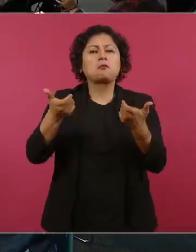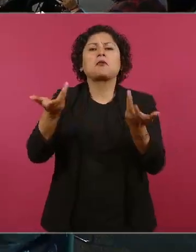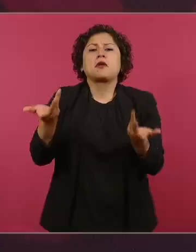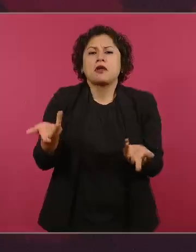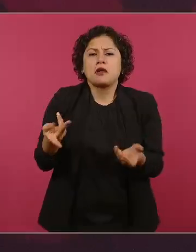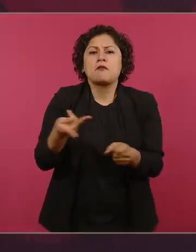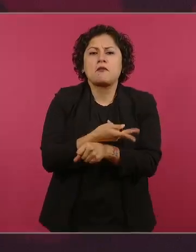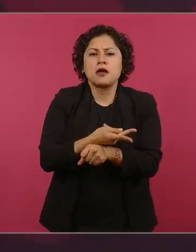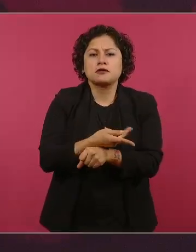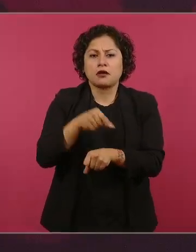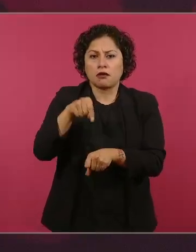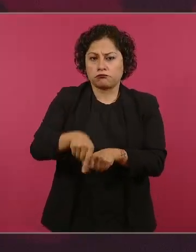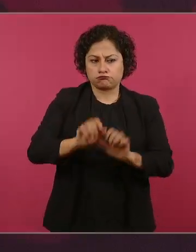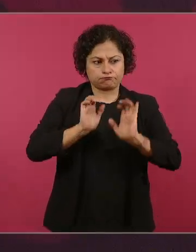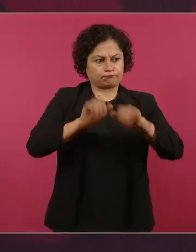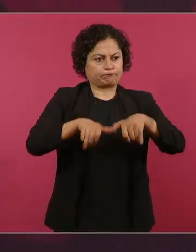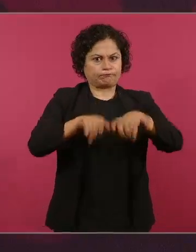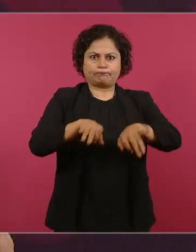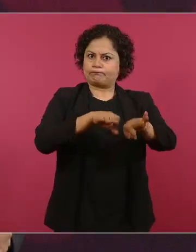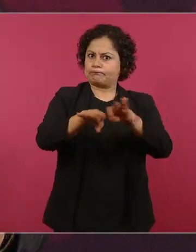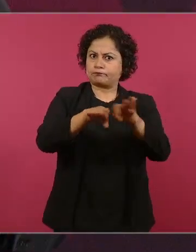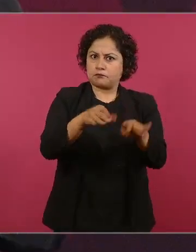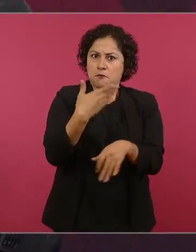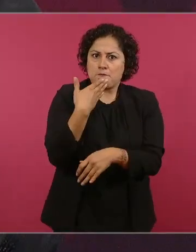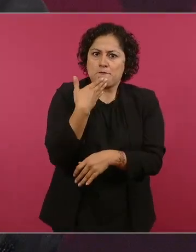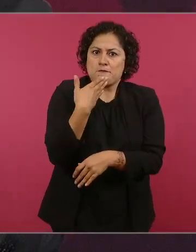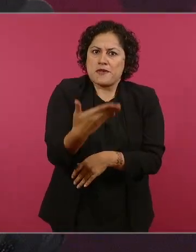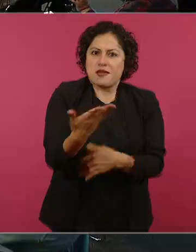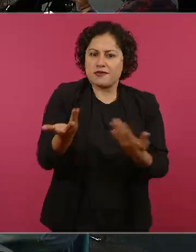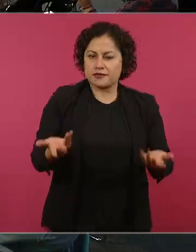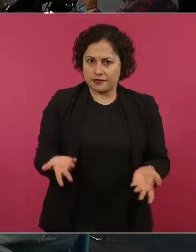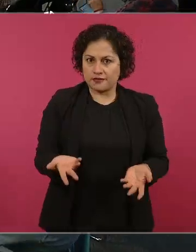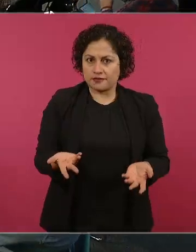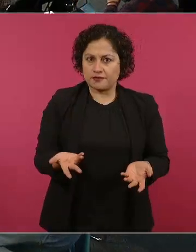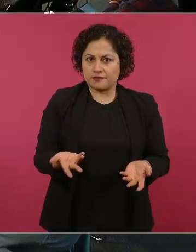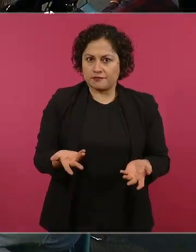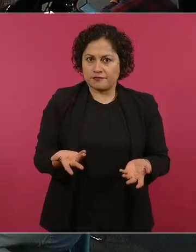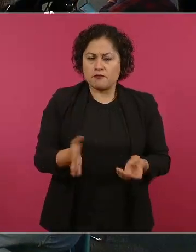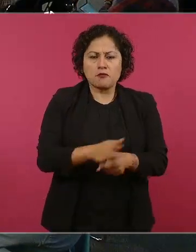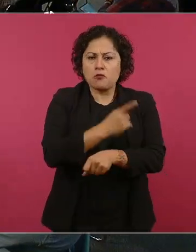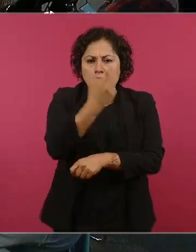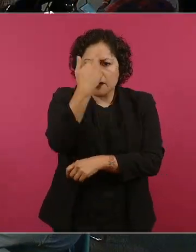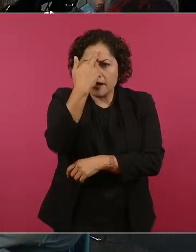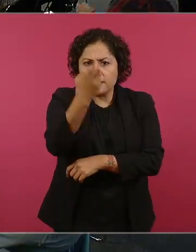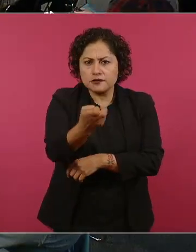mundo. Pero esto se complementa con la inversión extranjera.